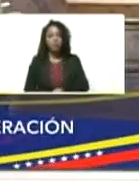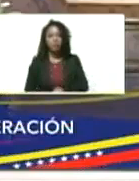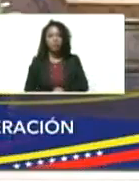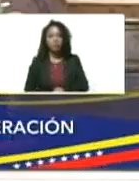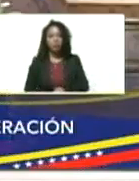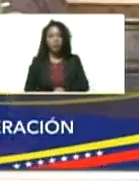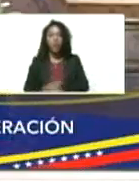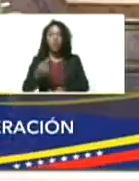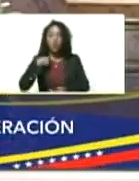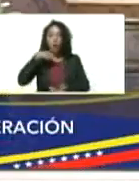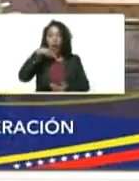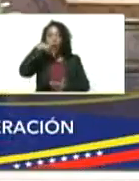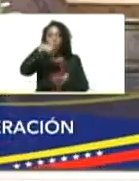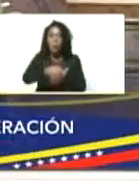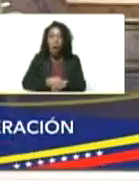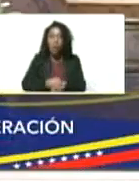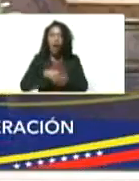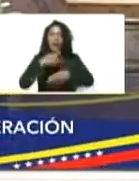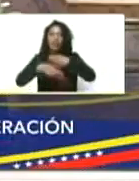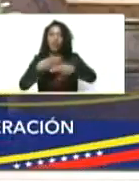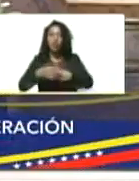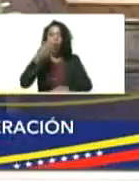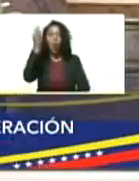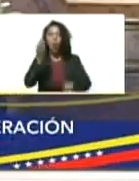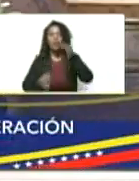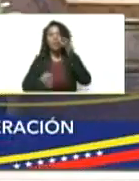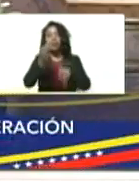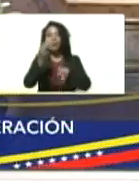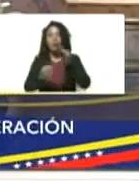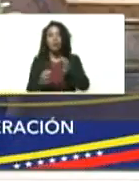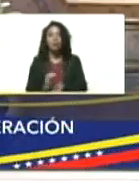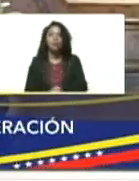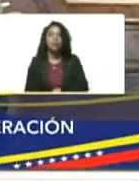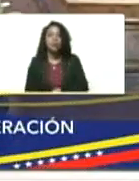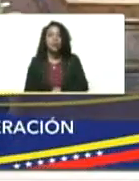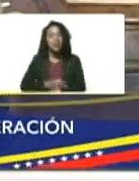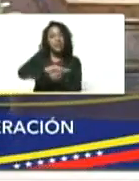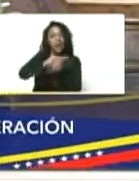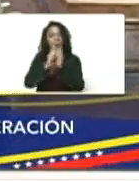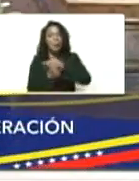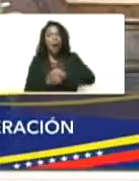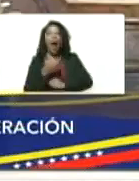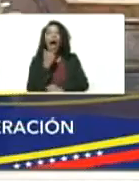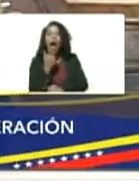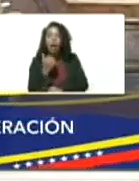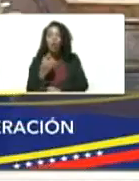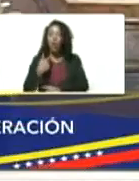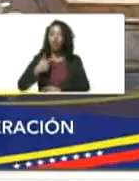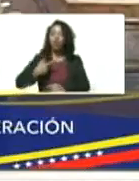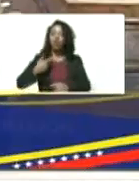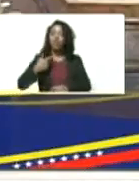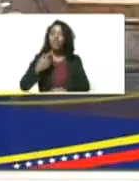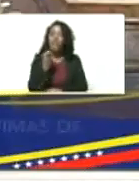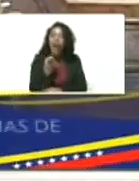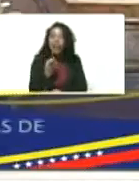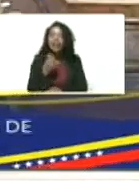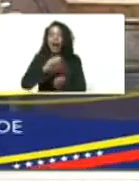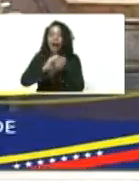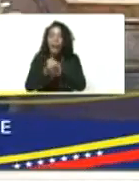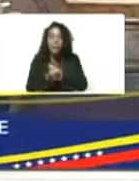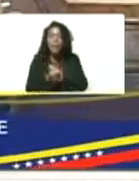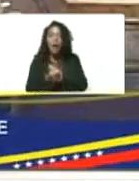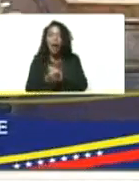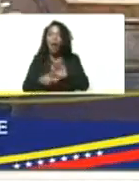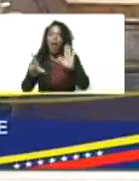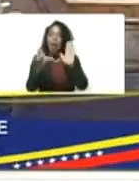yo le he llamado la revolución de la justicia y cambiar todo lo que tenga que ser cambiado en leyes